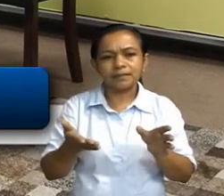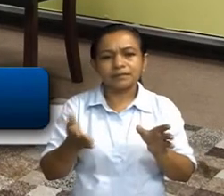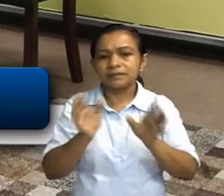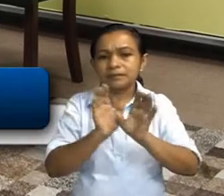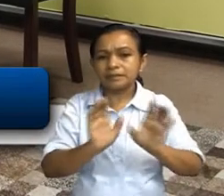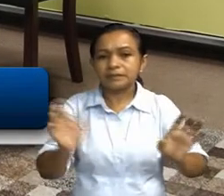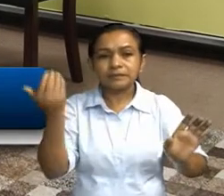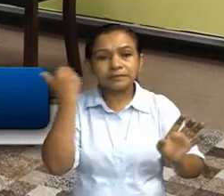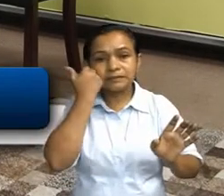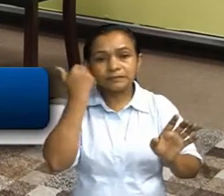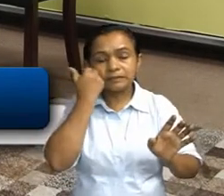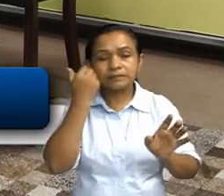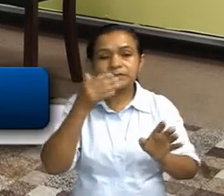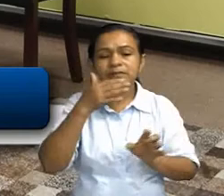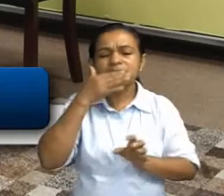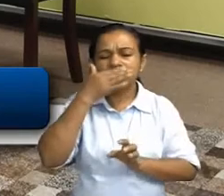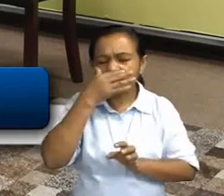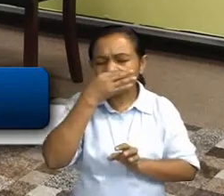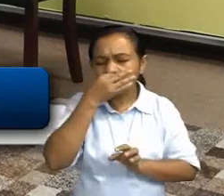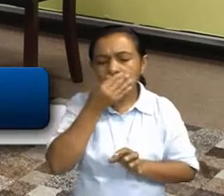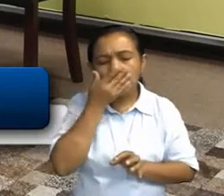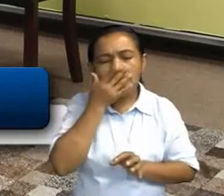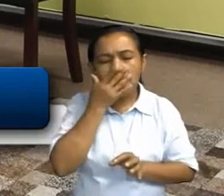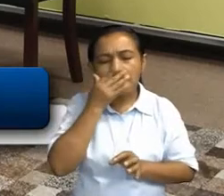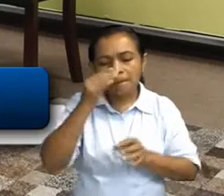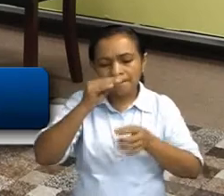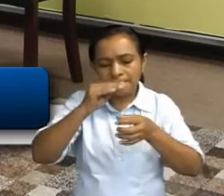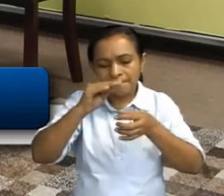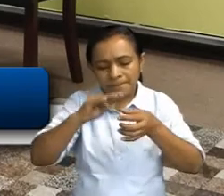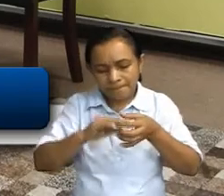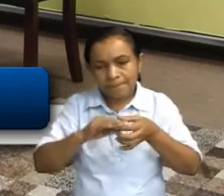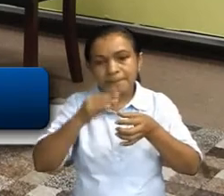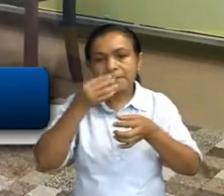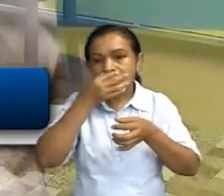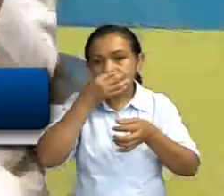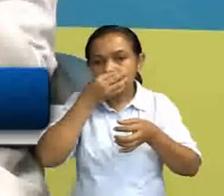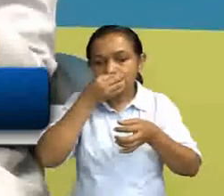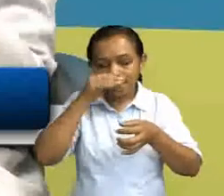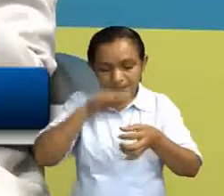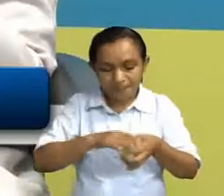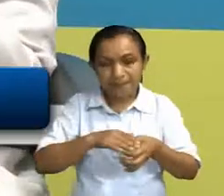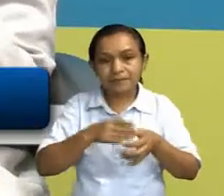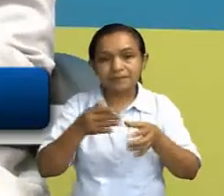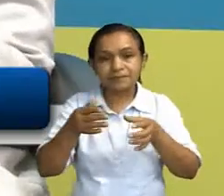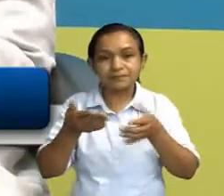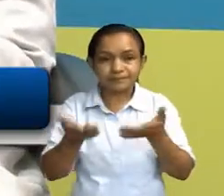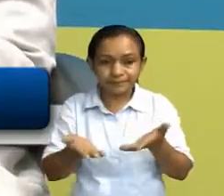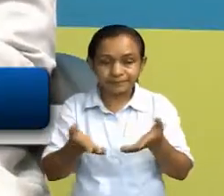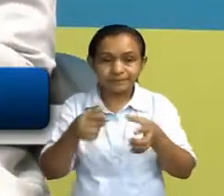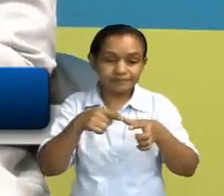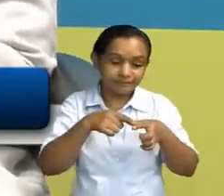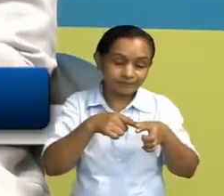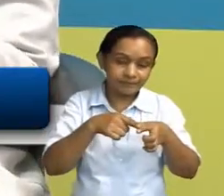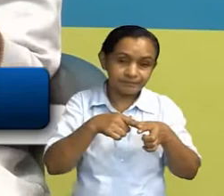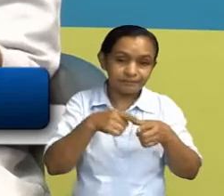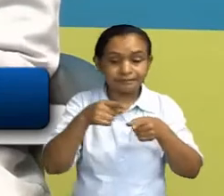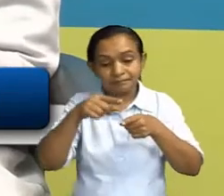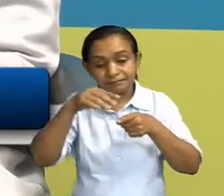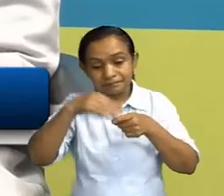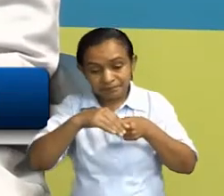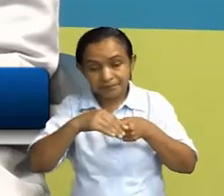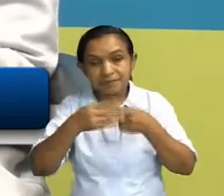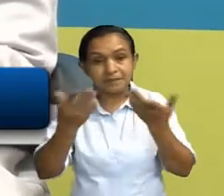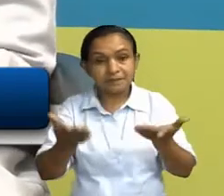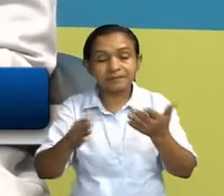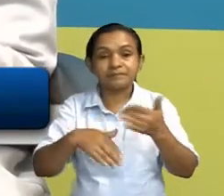tienen infecciones respiratorias pueden llevar los gérmenes del área respiratoria hacia el área genital y ser